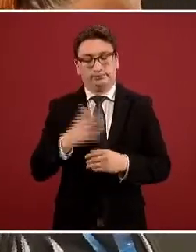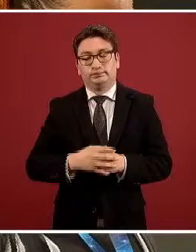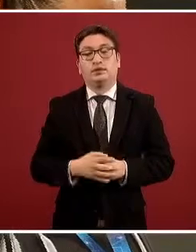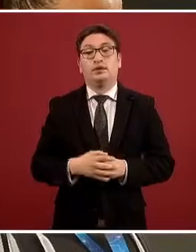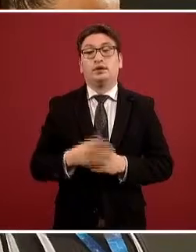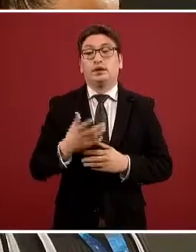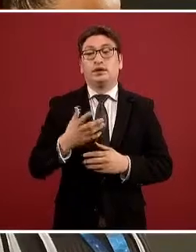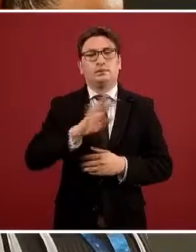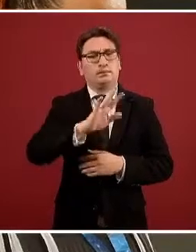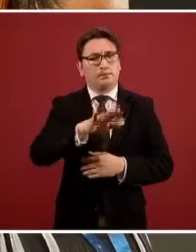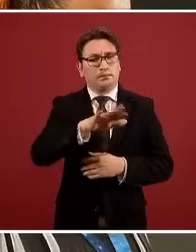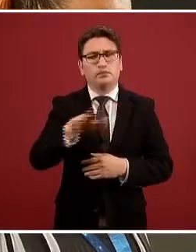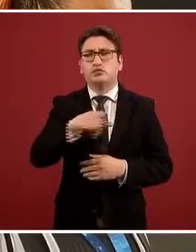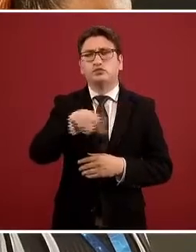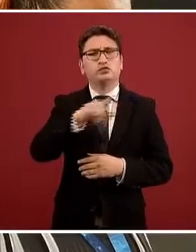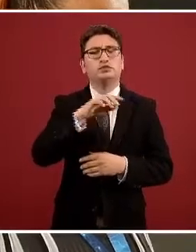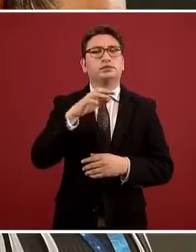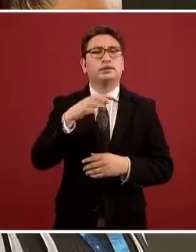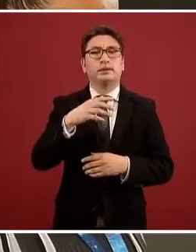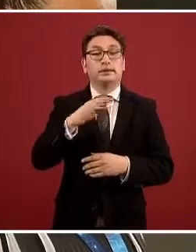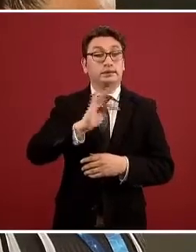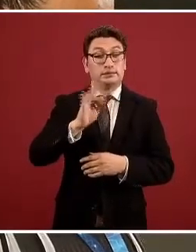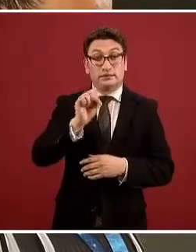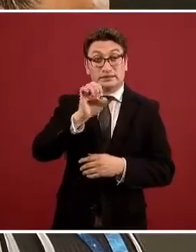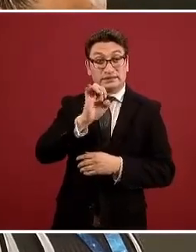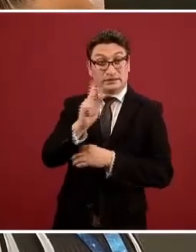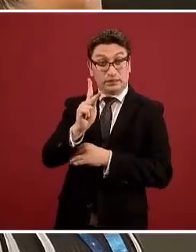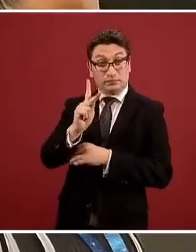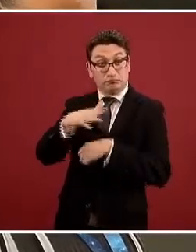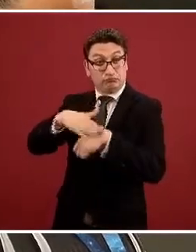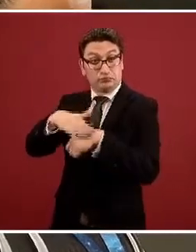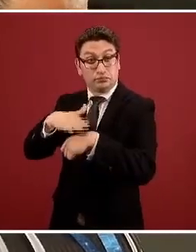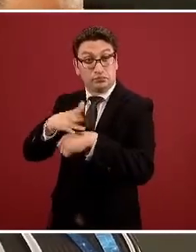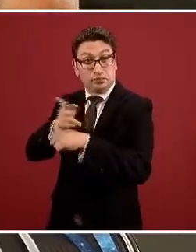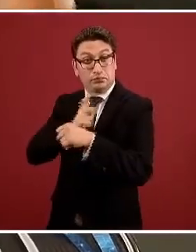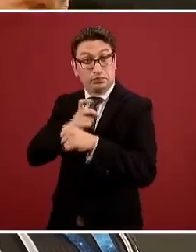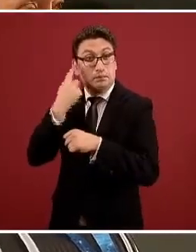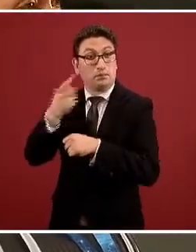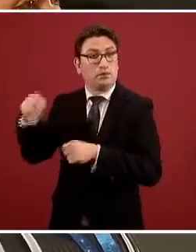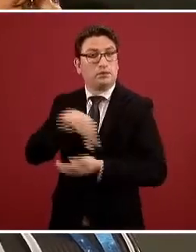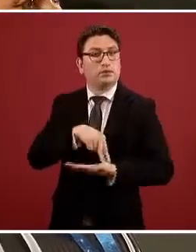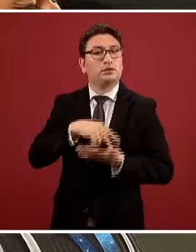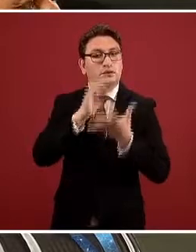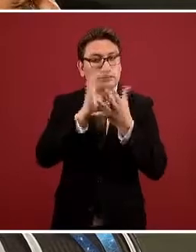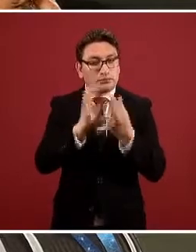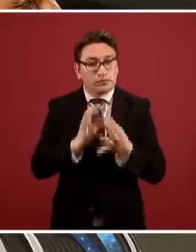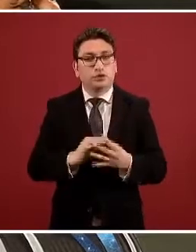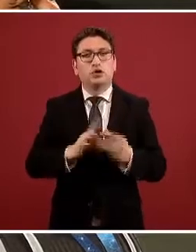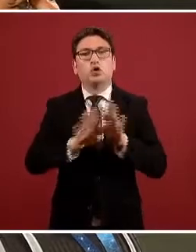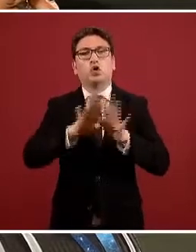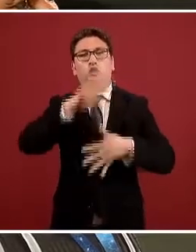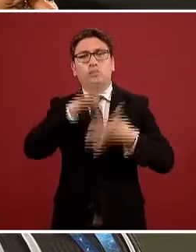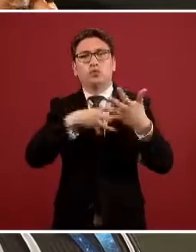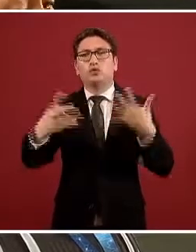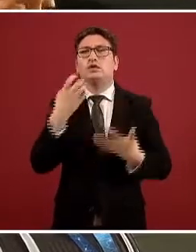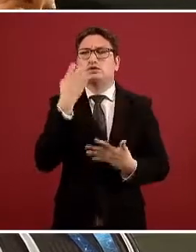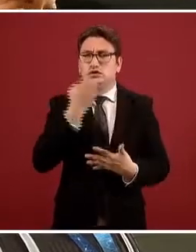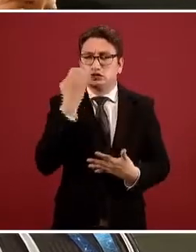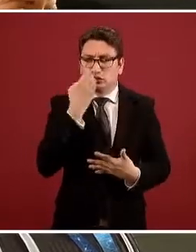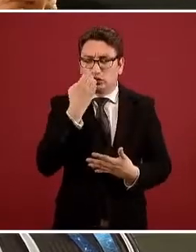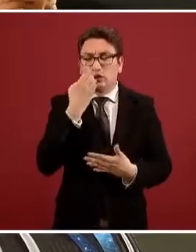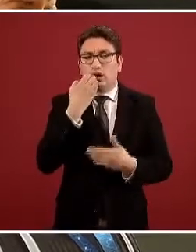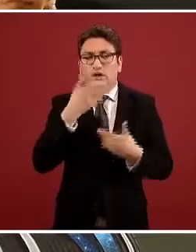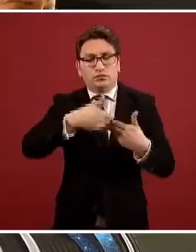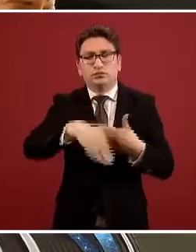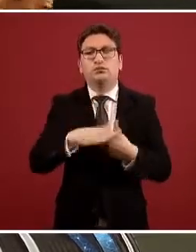considerado ustedes invitar a algún funcionario de la SEP para que nos explique a mayor detalle esto del calendario escolar, ahora